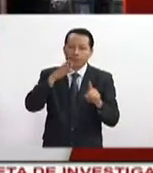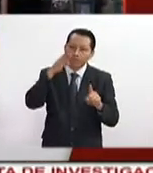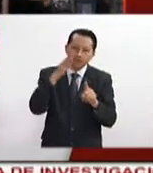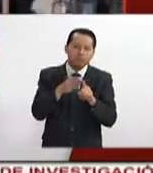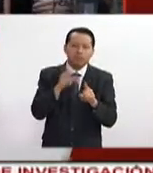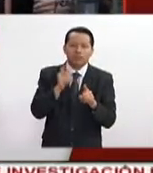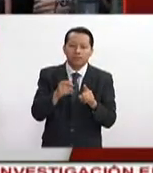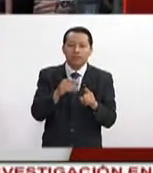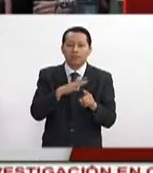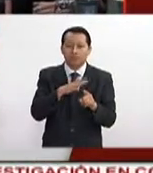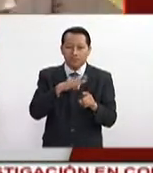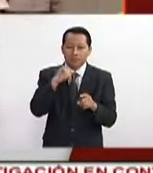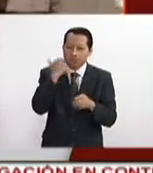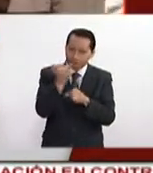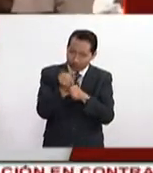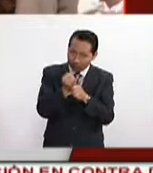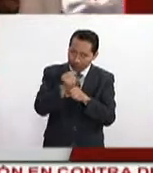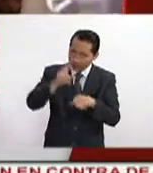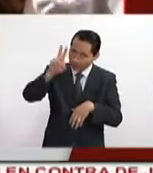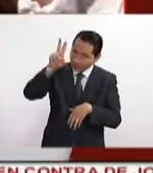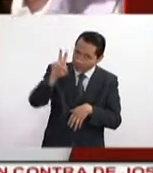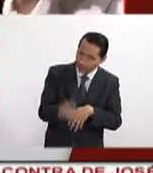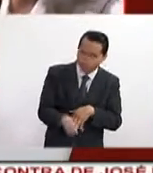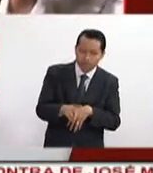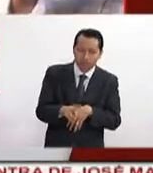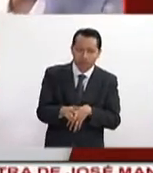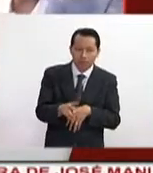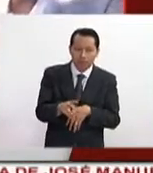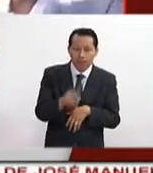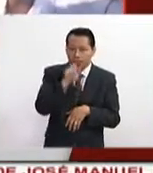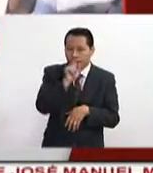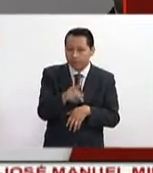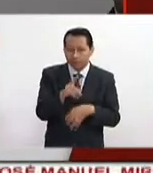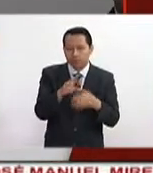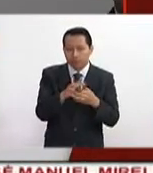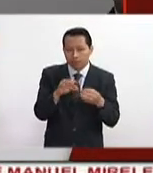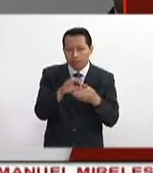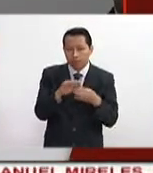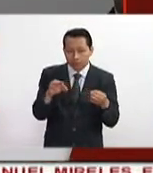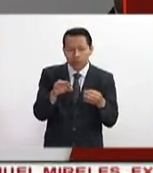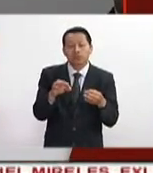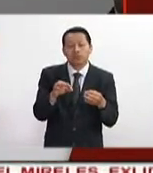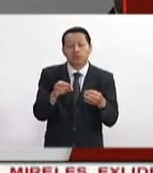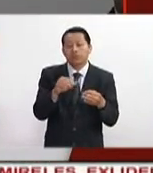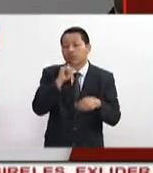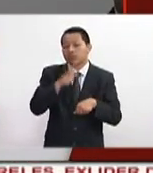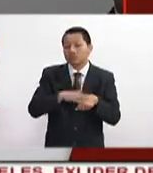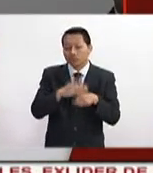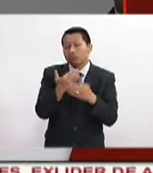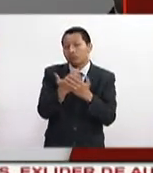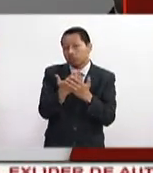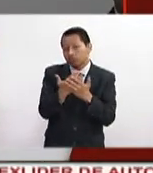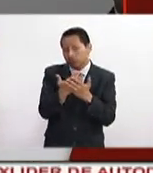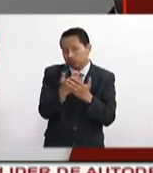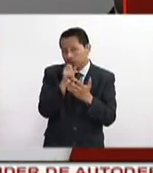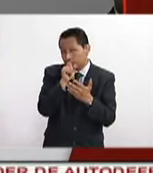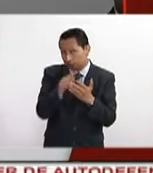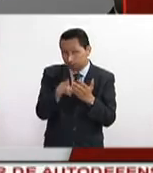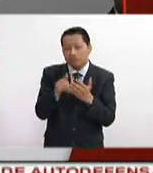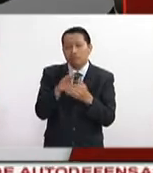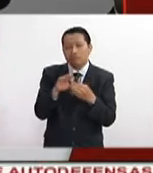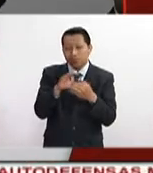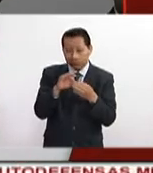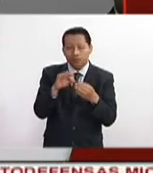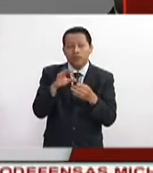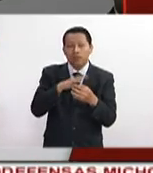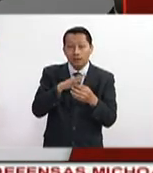de la verdad, por así decirlo. Así que, pues, nada más queda esperar a